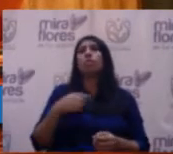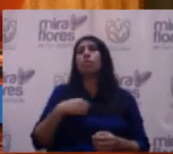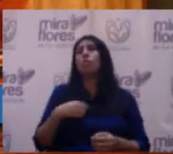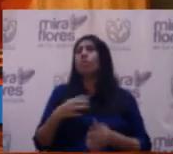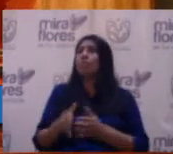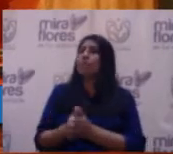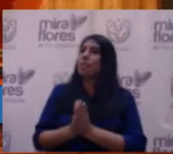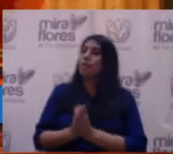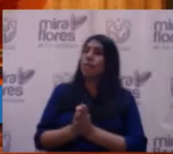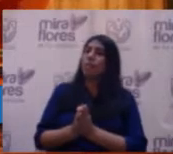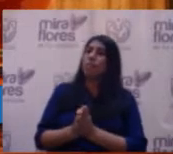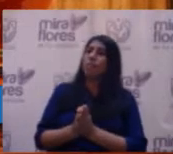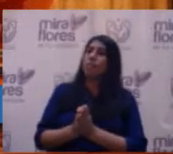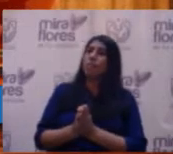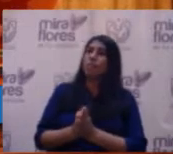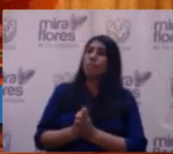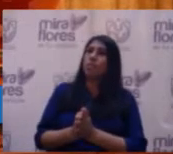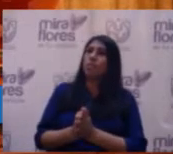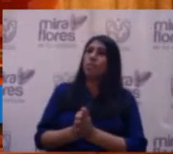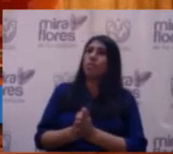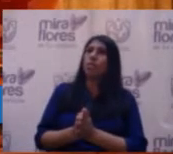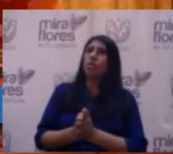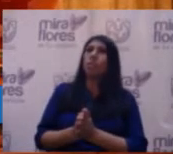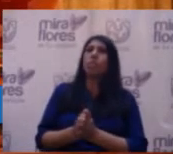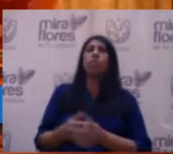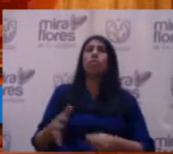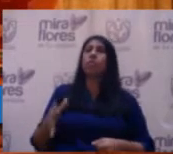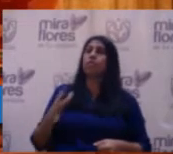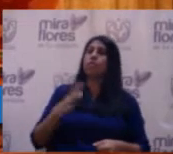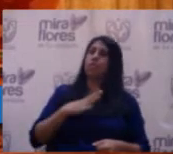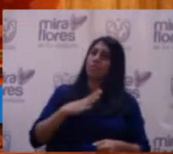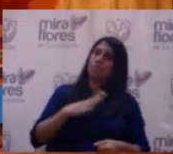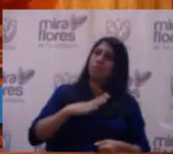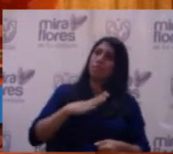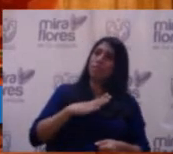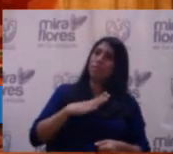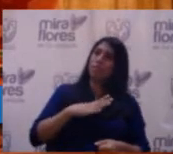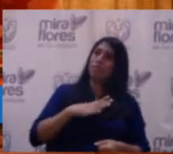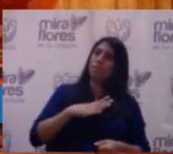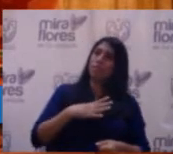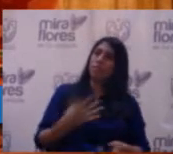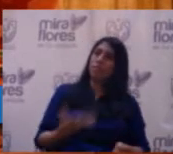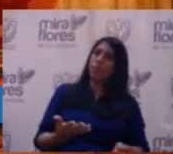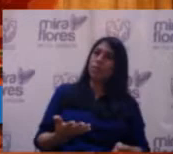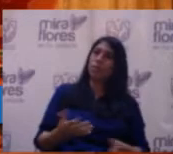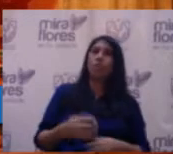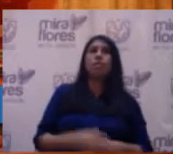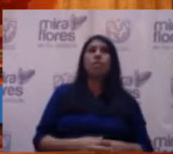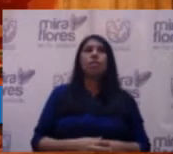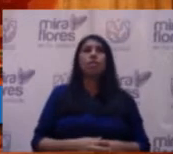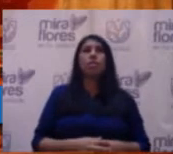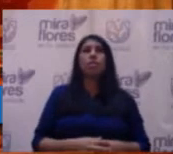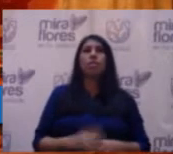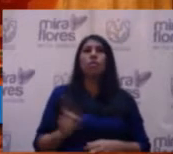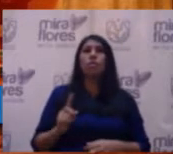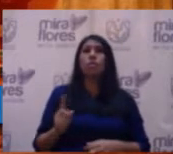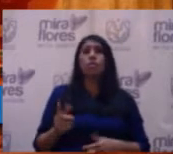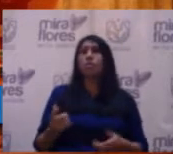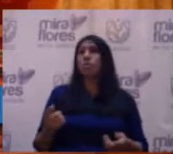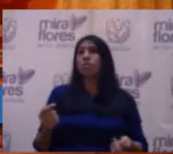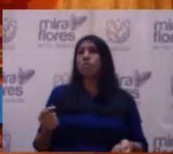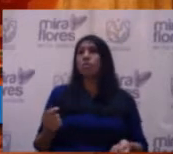yo le pediría, por favor, que guarde la compostura. Ni siquiera ha apretado el micro, usted